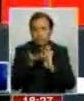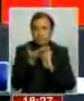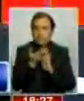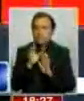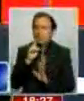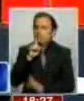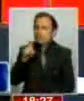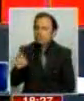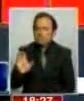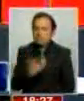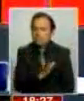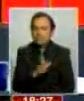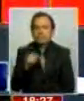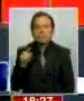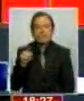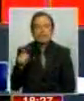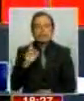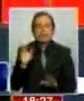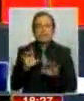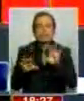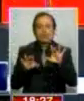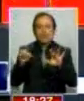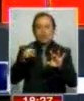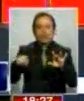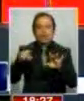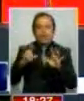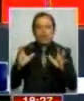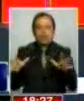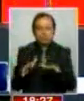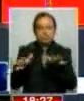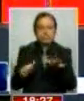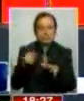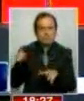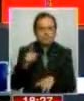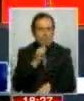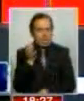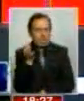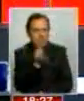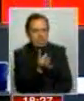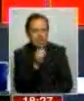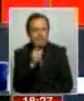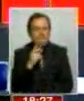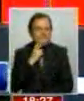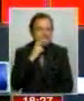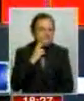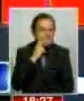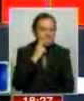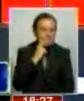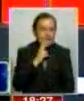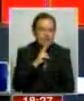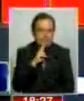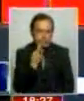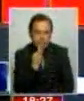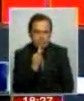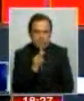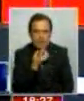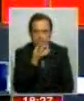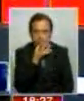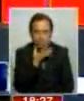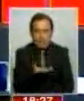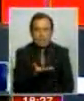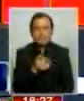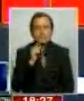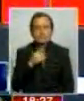está tocando a sectores importantes de la producción, como es, usted decía, los vinos que se convierten en azúcar, pero finalmente la